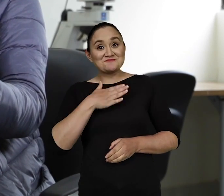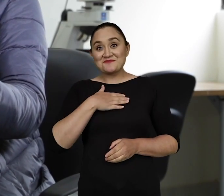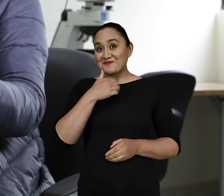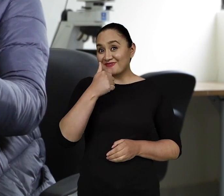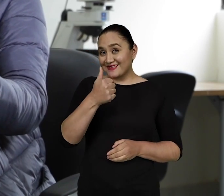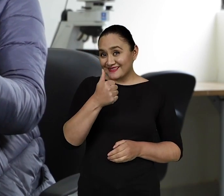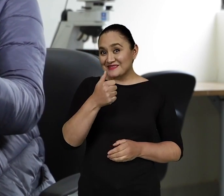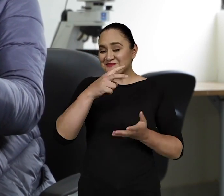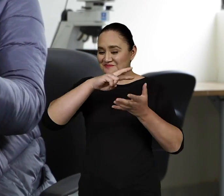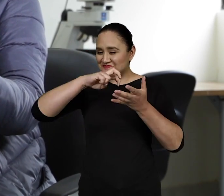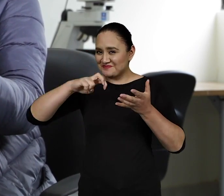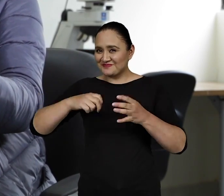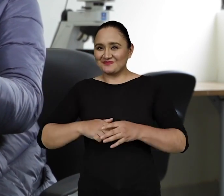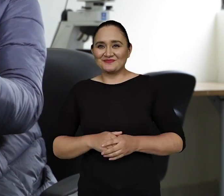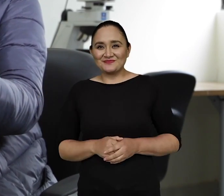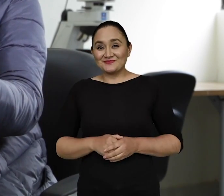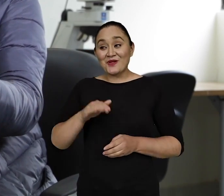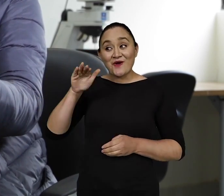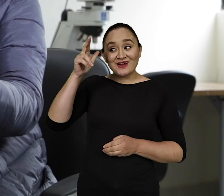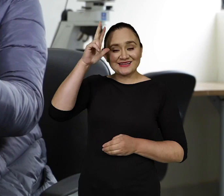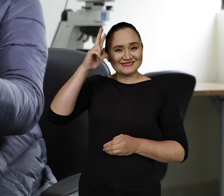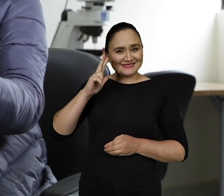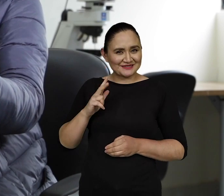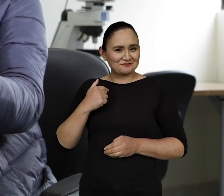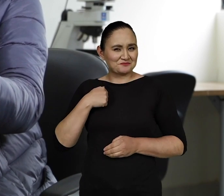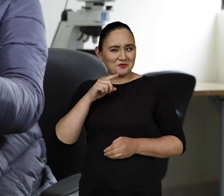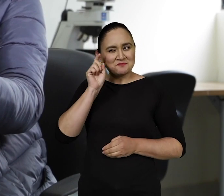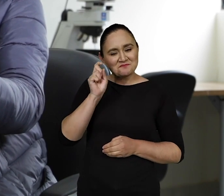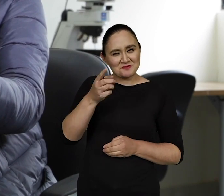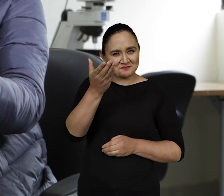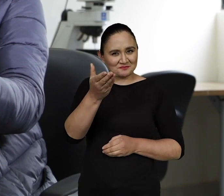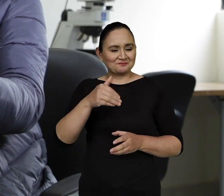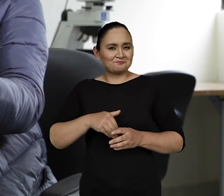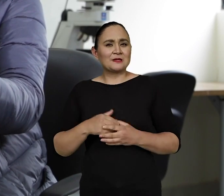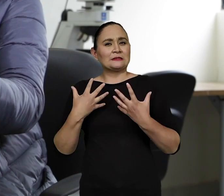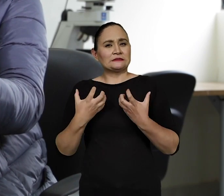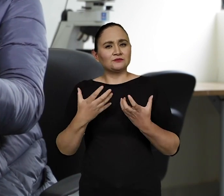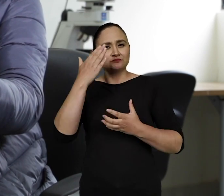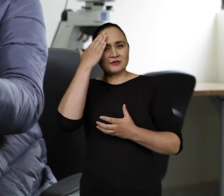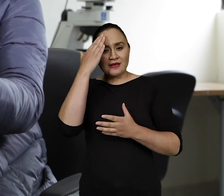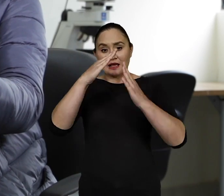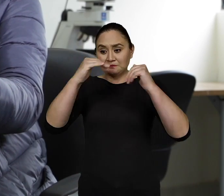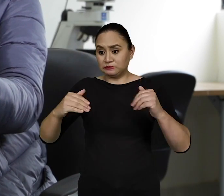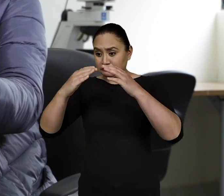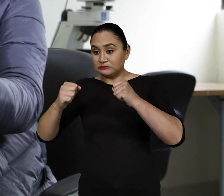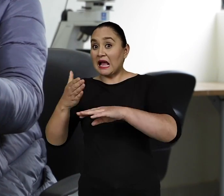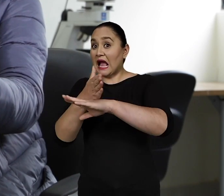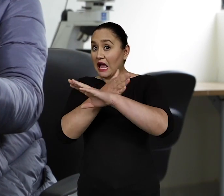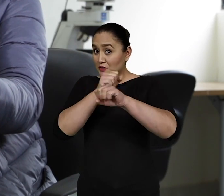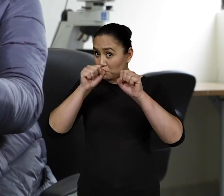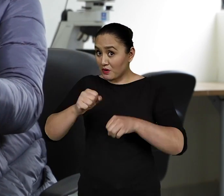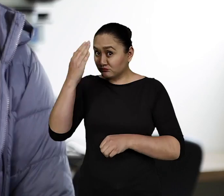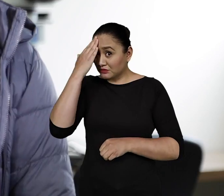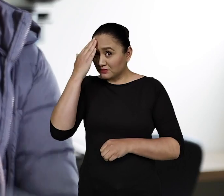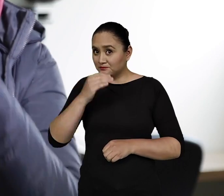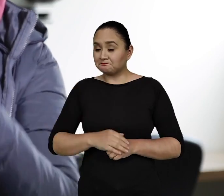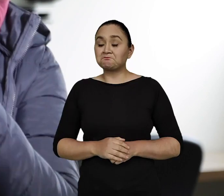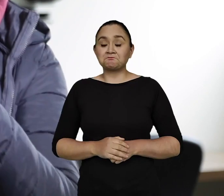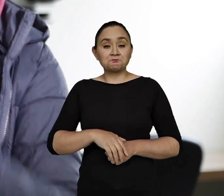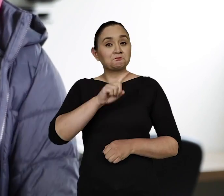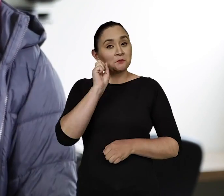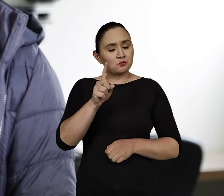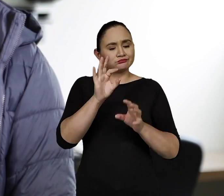Hola David, ¿cómo estás, amigo investigador? Hola Liliana, tengo una pregunta para ti. Quiero saber si los sismos se pueden predecir.